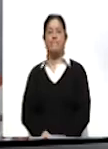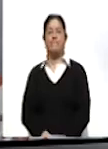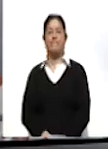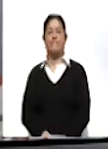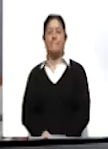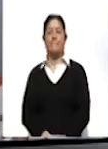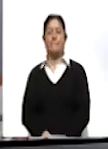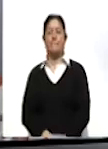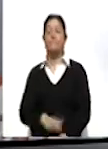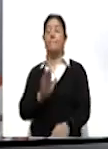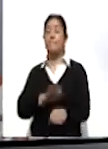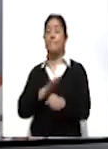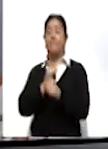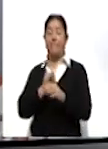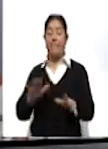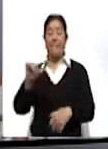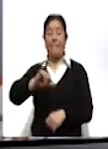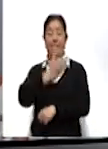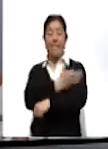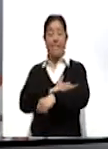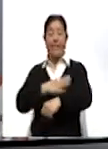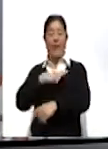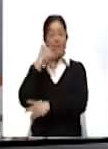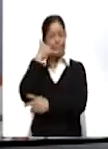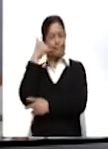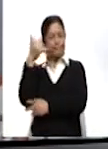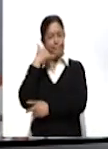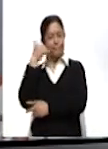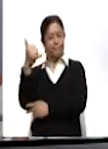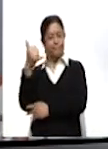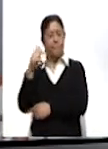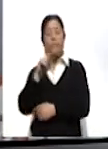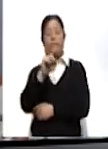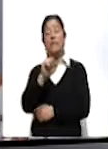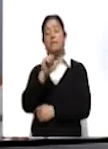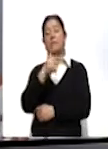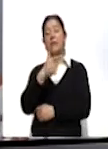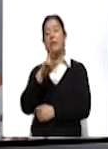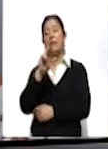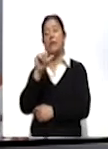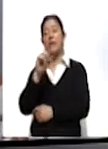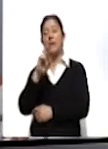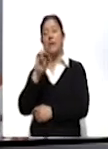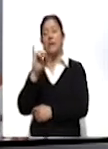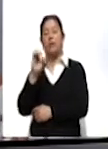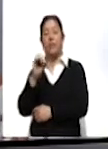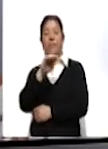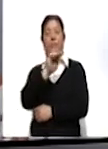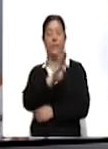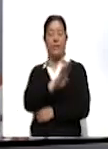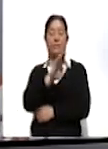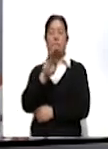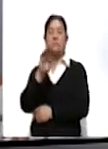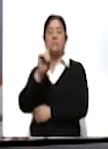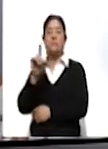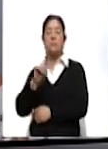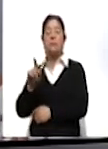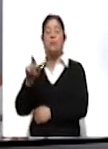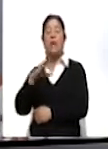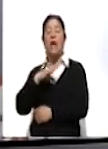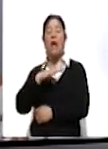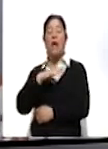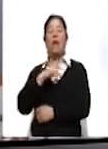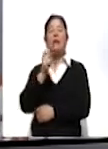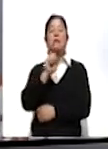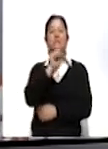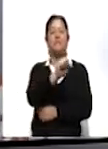Vamos a más información. Esta tarde hacemos contacto vía telefónica con Sagrario Baena Zempoalteca, quien es docente del Semillero Creativo de